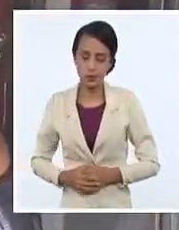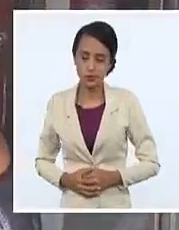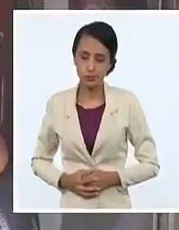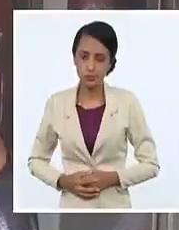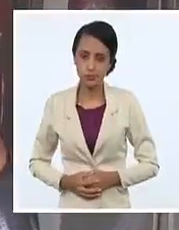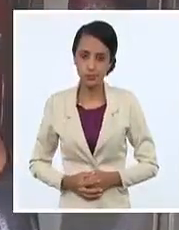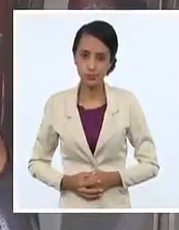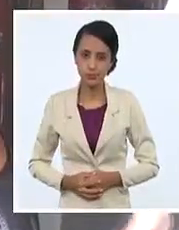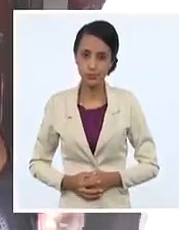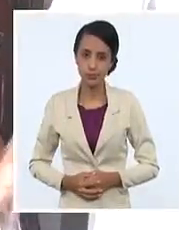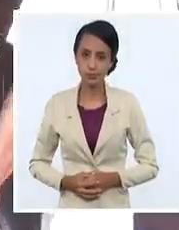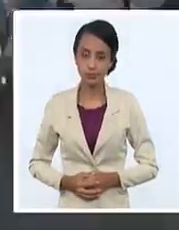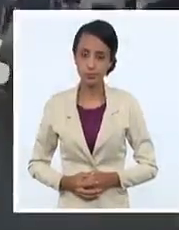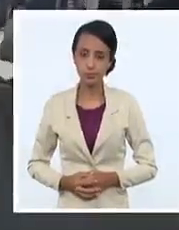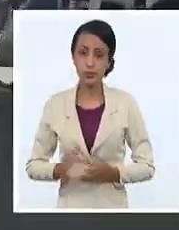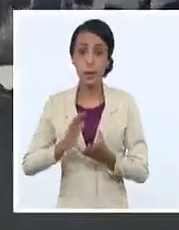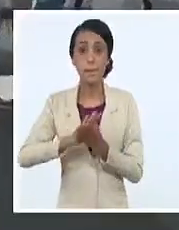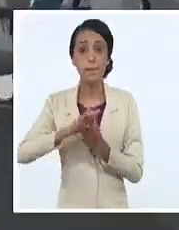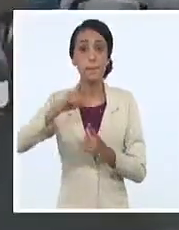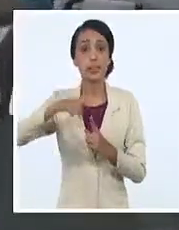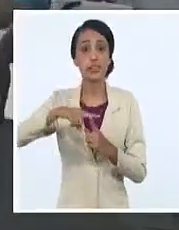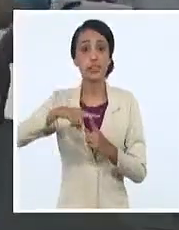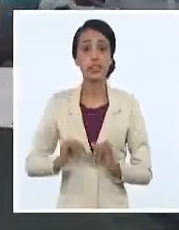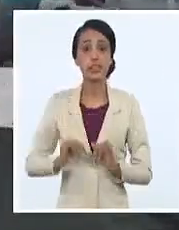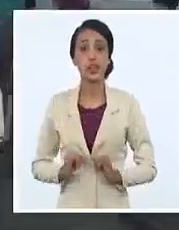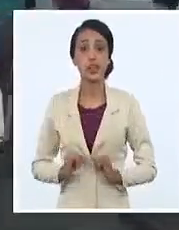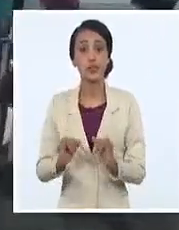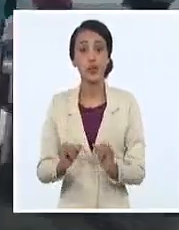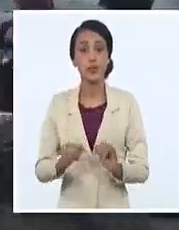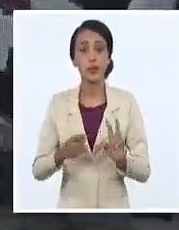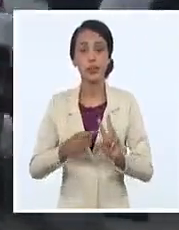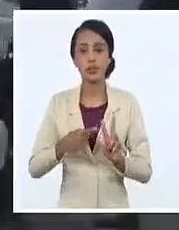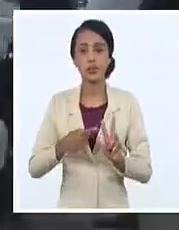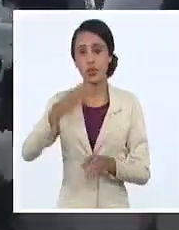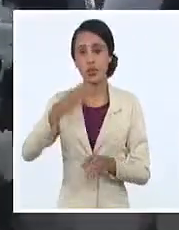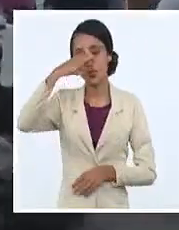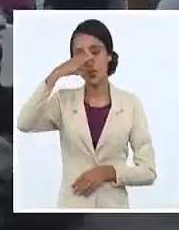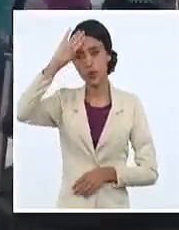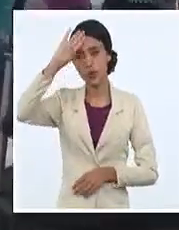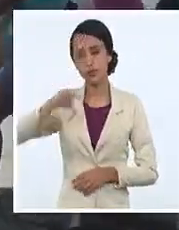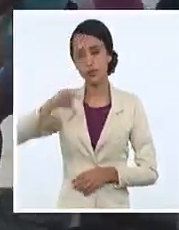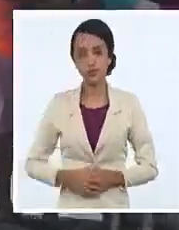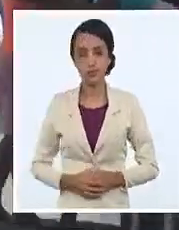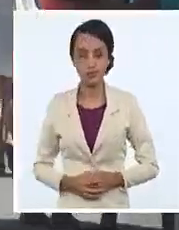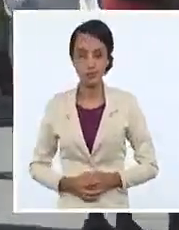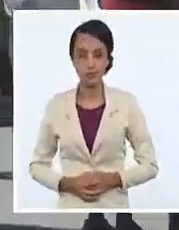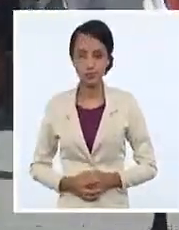evitar rebrotes. Desde Matanzas, Sheila Ibáñez Llanes, Sistema Informativo de la Televisión Cubana.